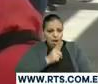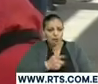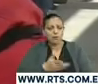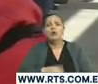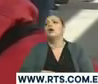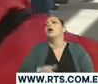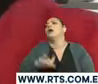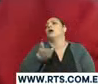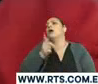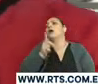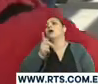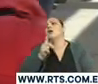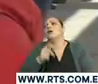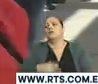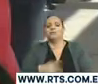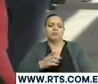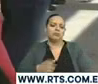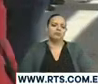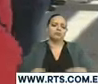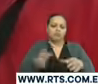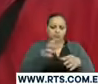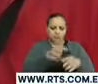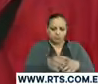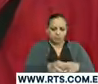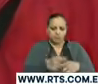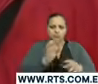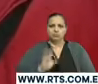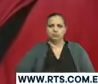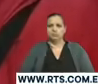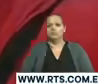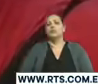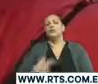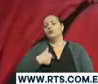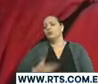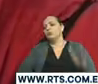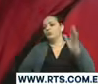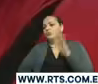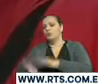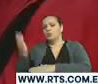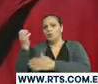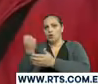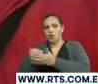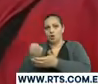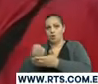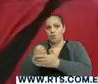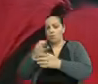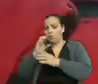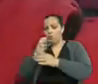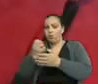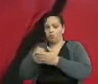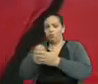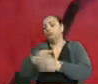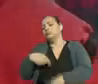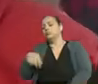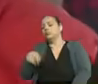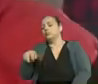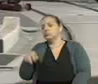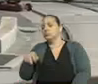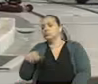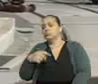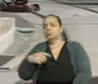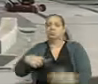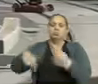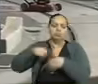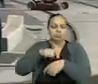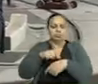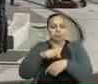de agüita y le fui dejando, me pasé para acá. A lo que me va a comprar la funda. Yo ya vi que mi hijo ha fallecido. La